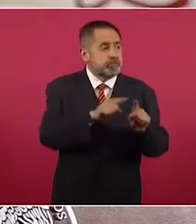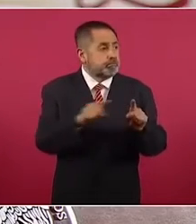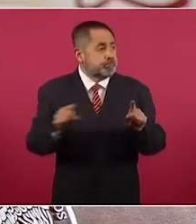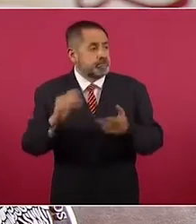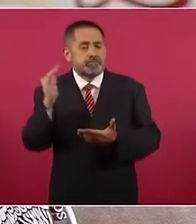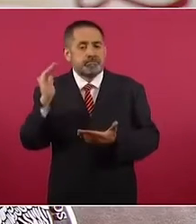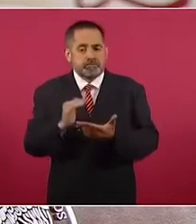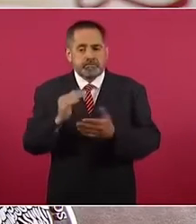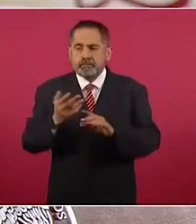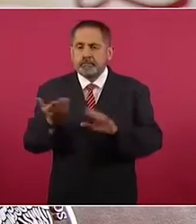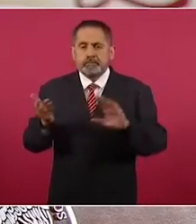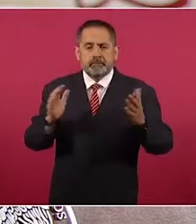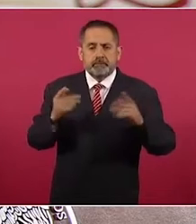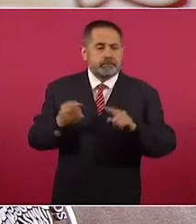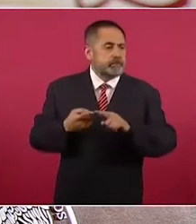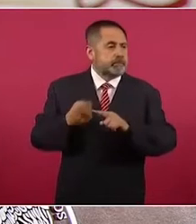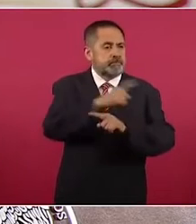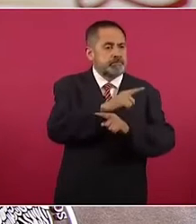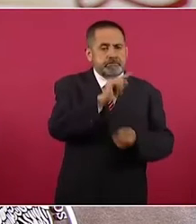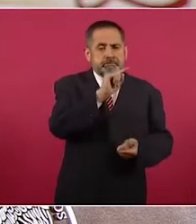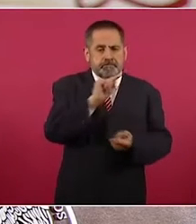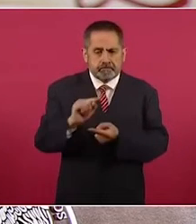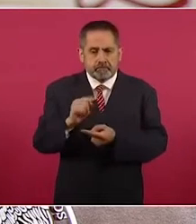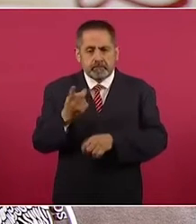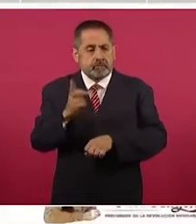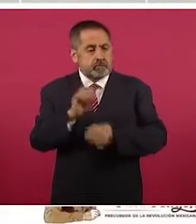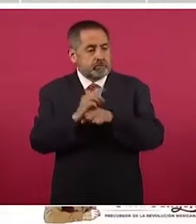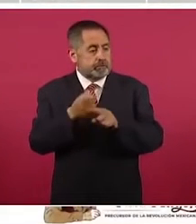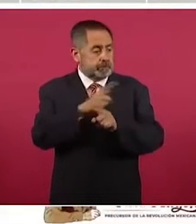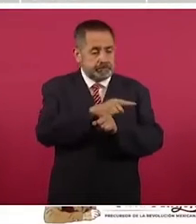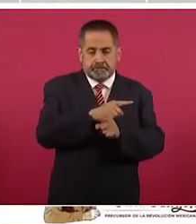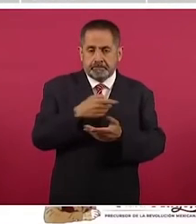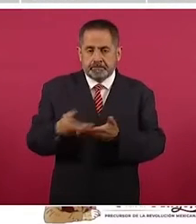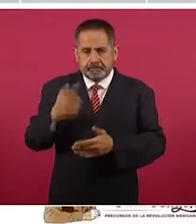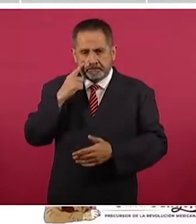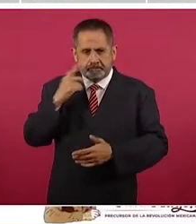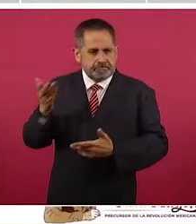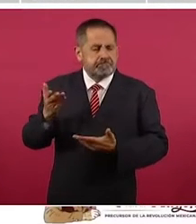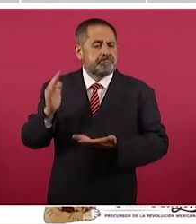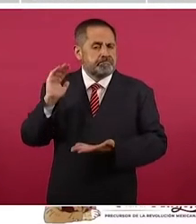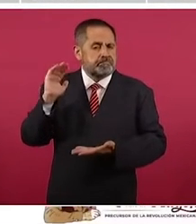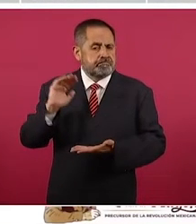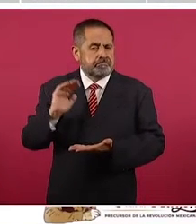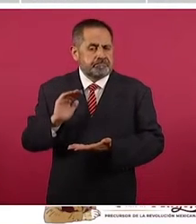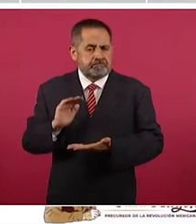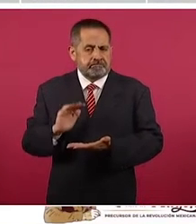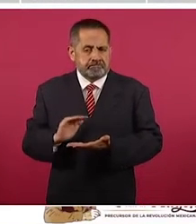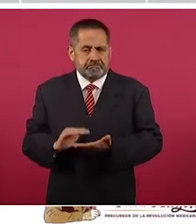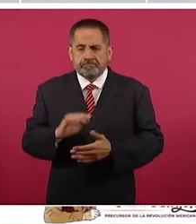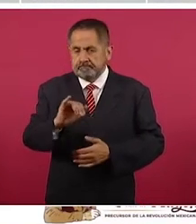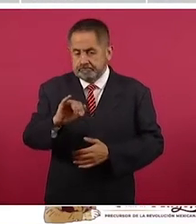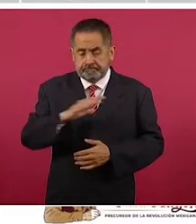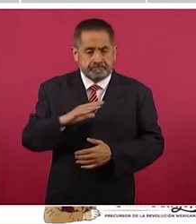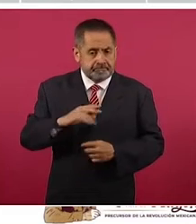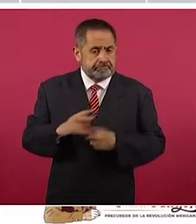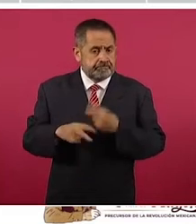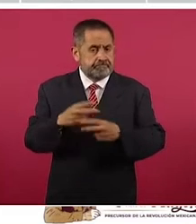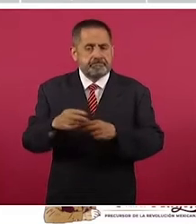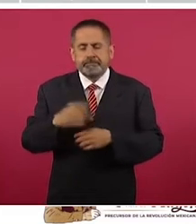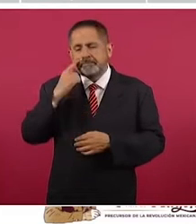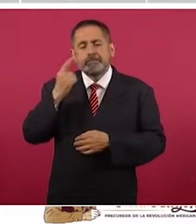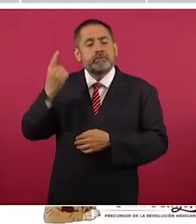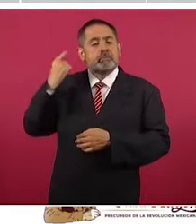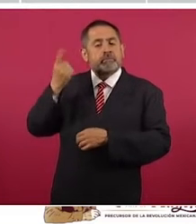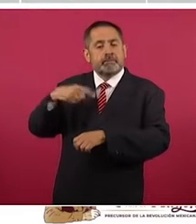con la semana previa, hay menos casos en un día comparado con el día previo. Y esta tendencia, lo que se espera, como comentamos la semana